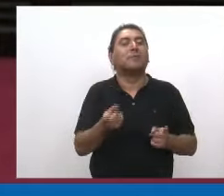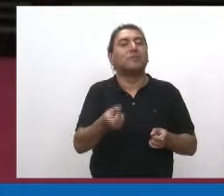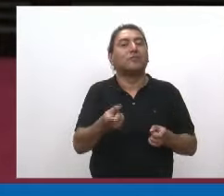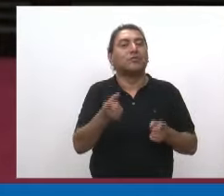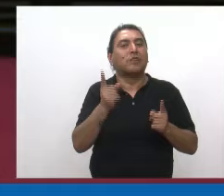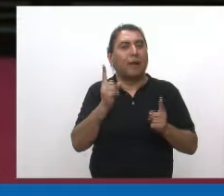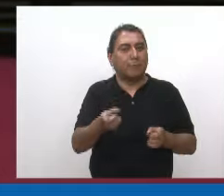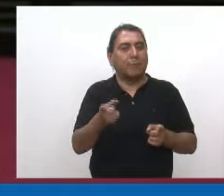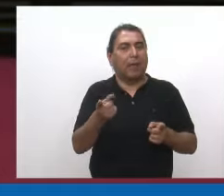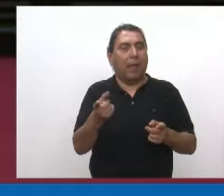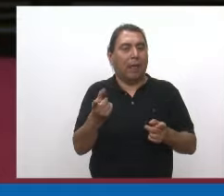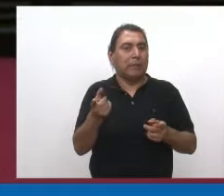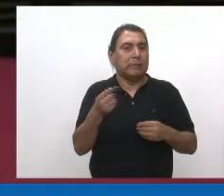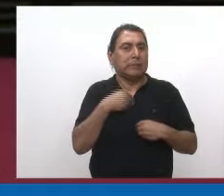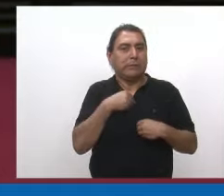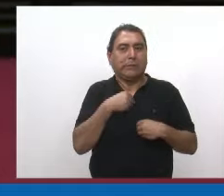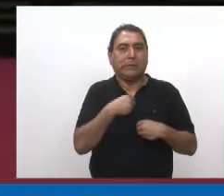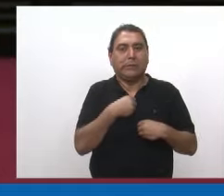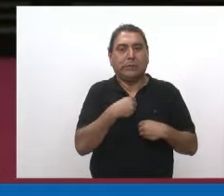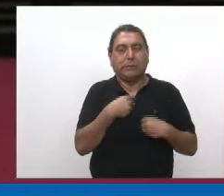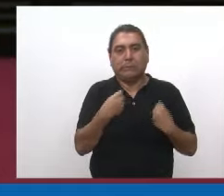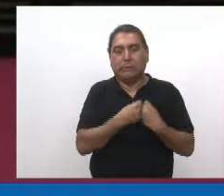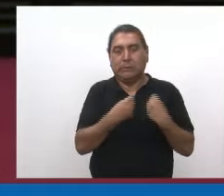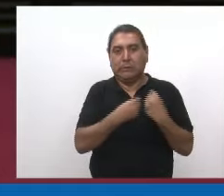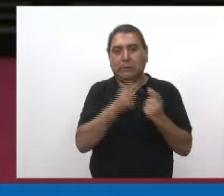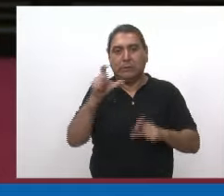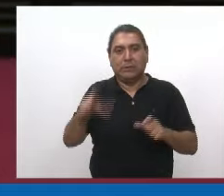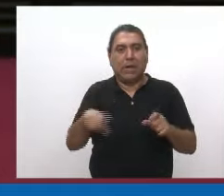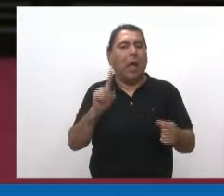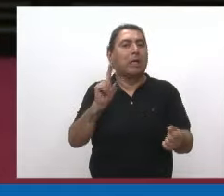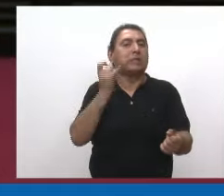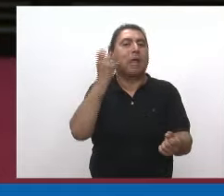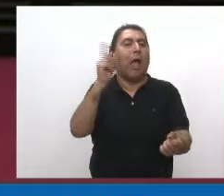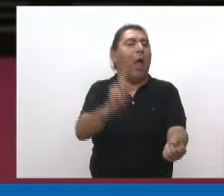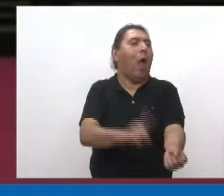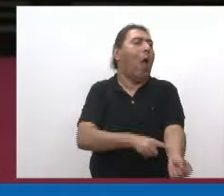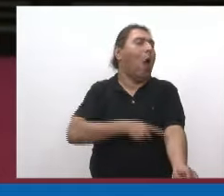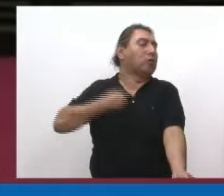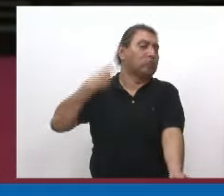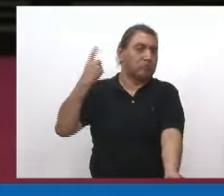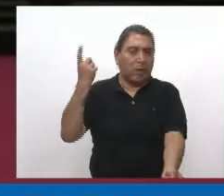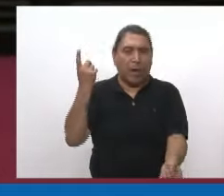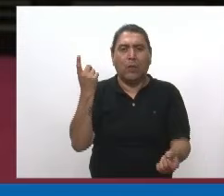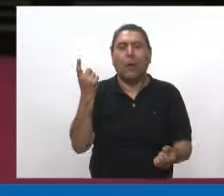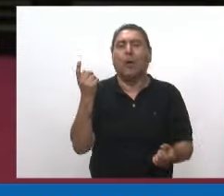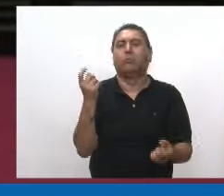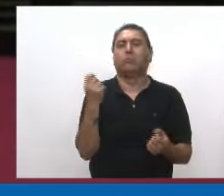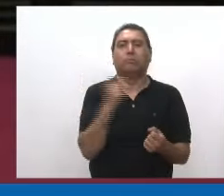nerviosos a muchos acostumbrados al poder y a los privilegios.